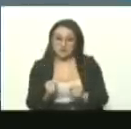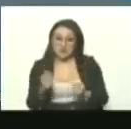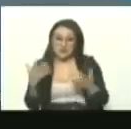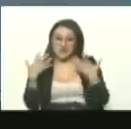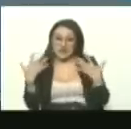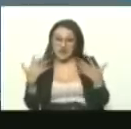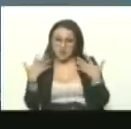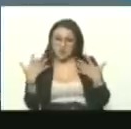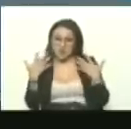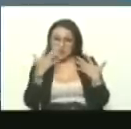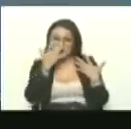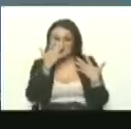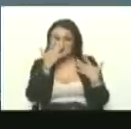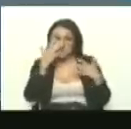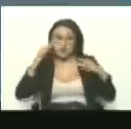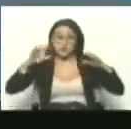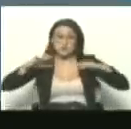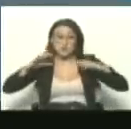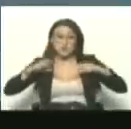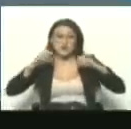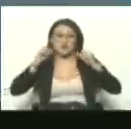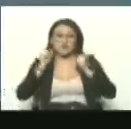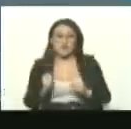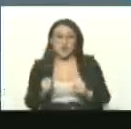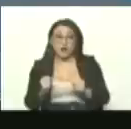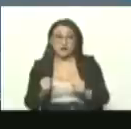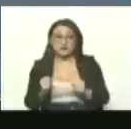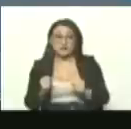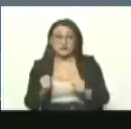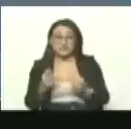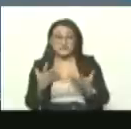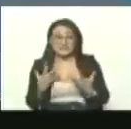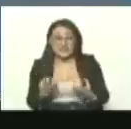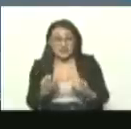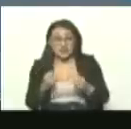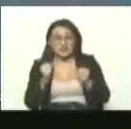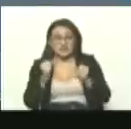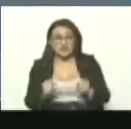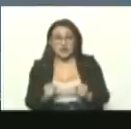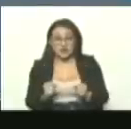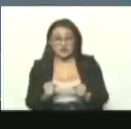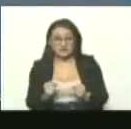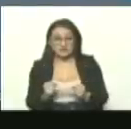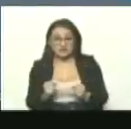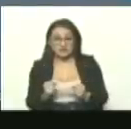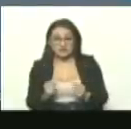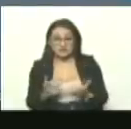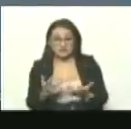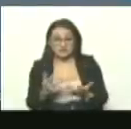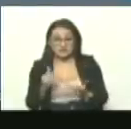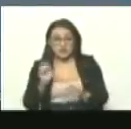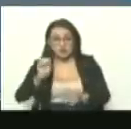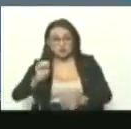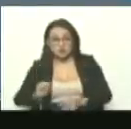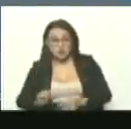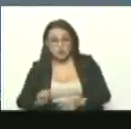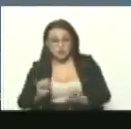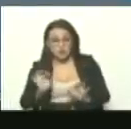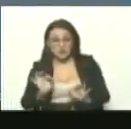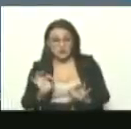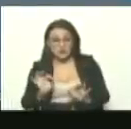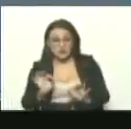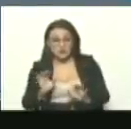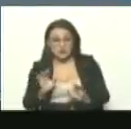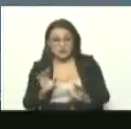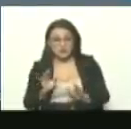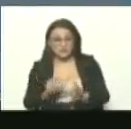extremos, lluvias extremas, sequía extrema, como está sucediendo en el cono sur, particularmente